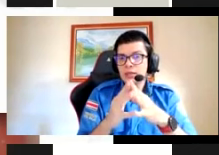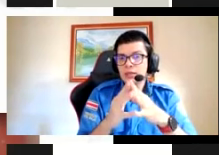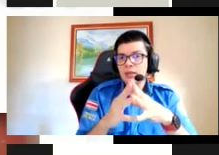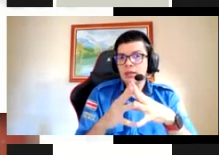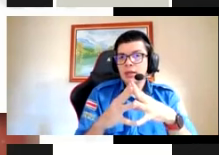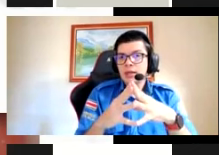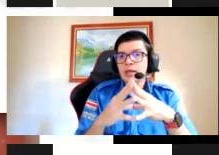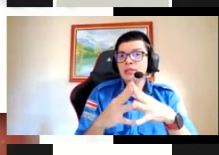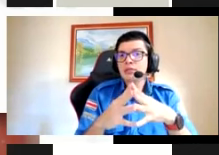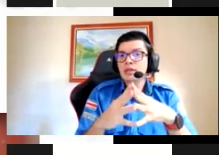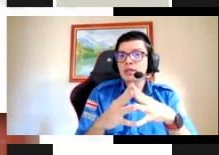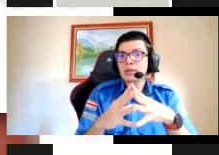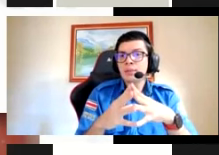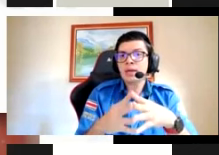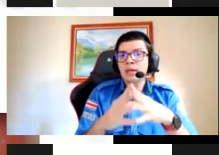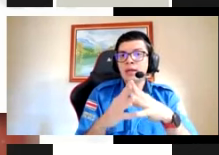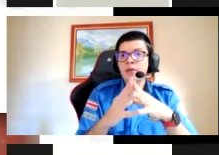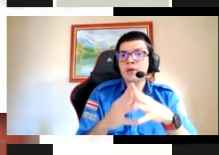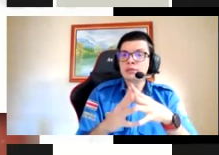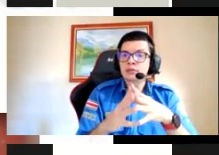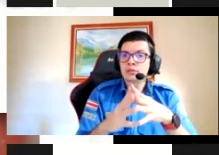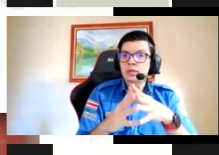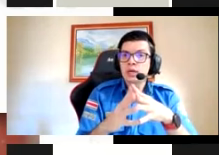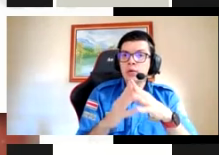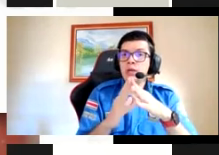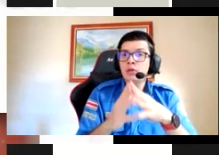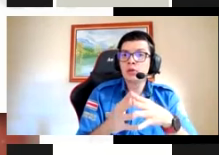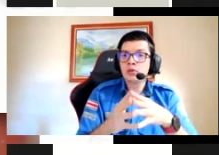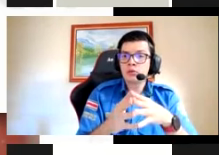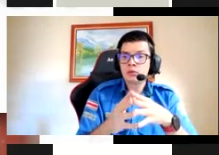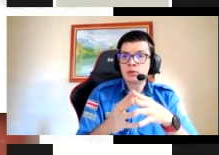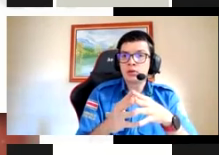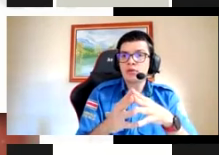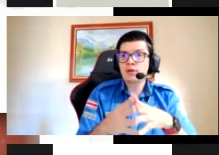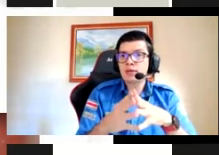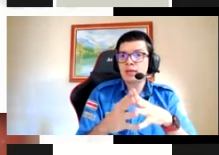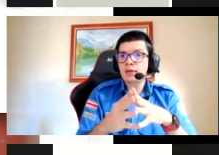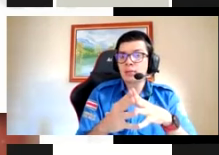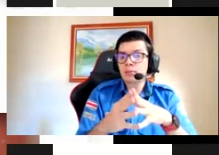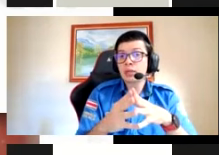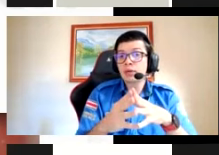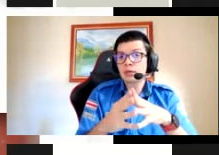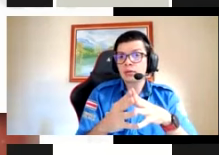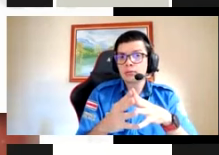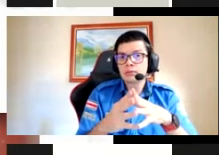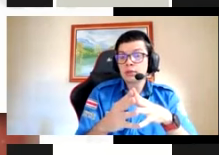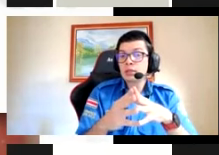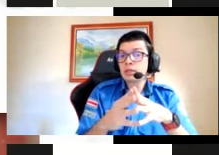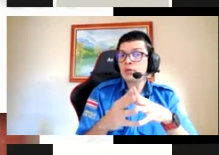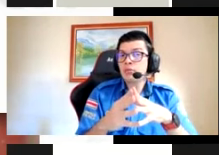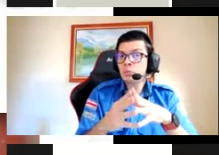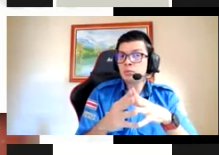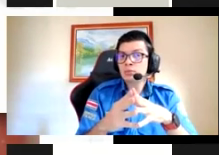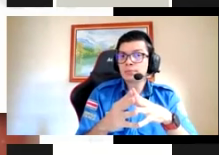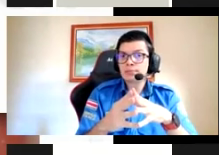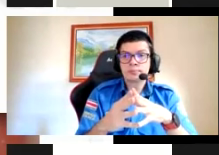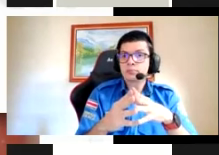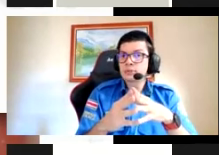misma que la que se utiliza para darle abasto a un inodoro de una fuente de agua potable. ¿Y es lo